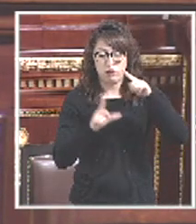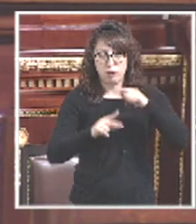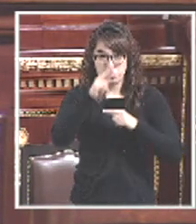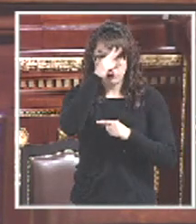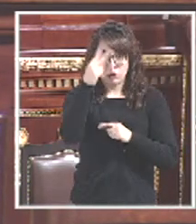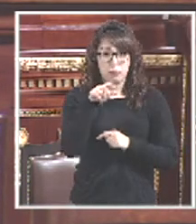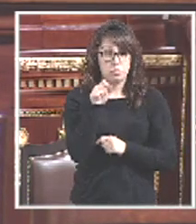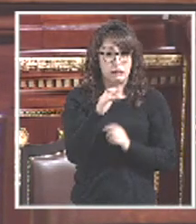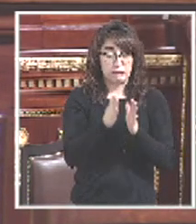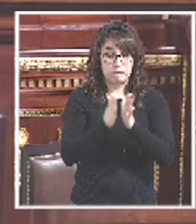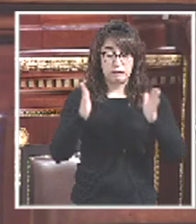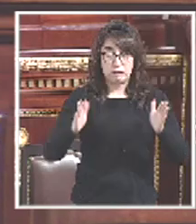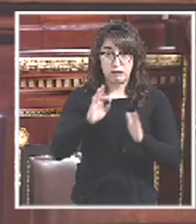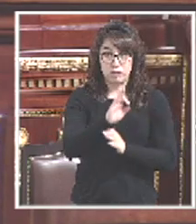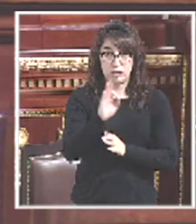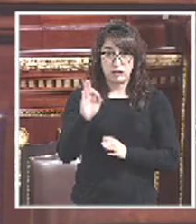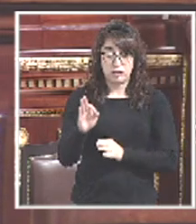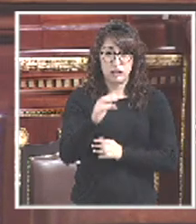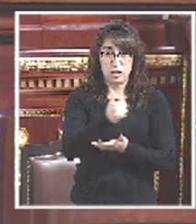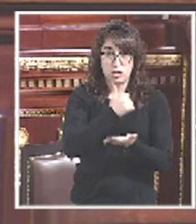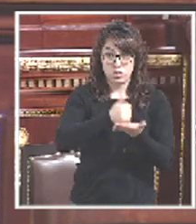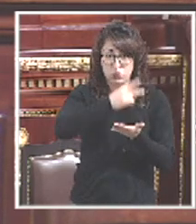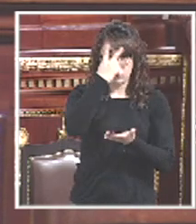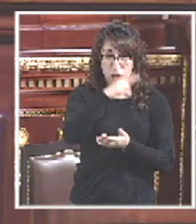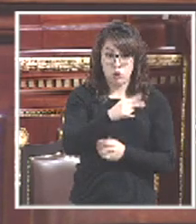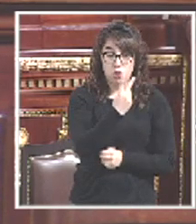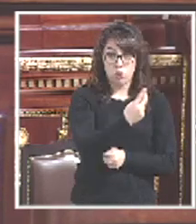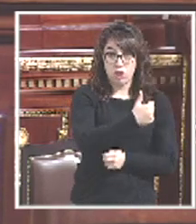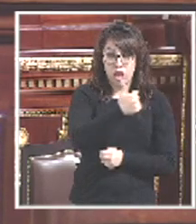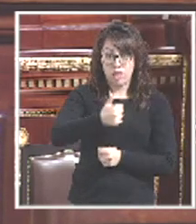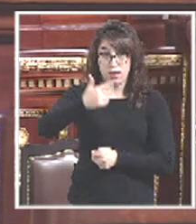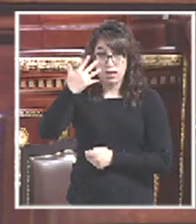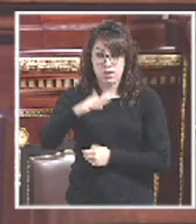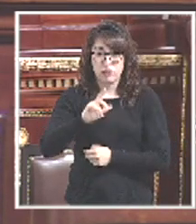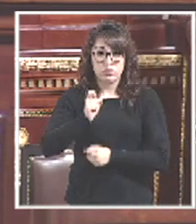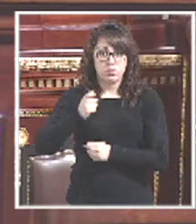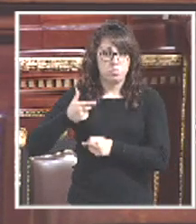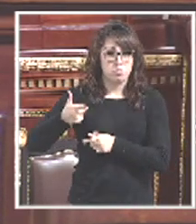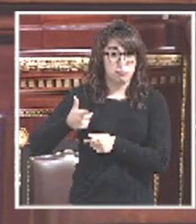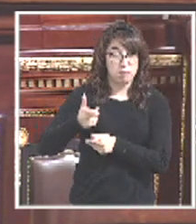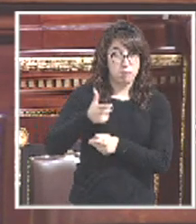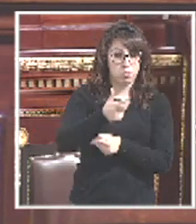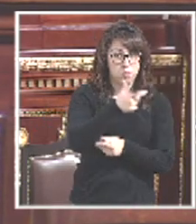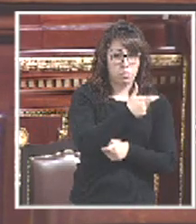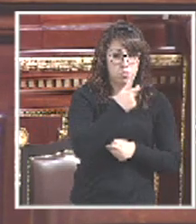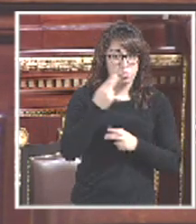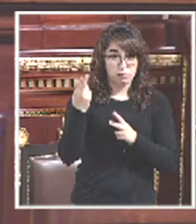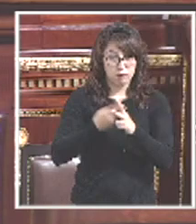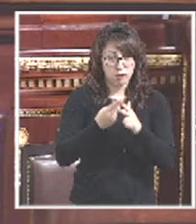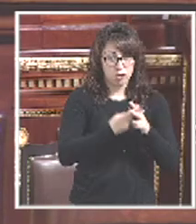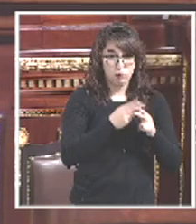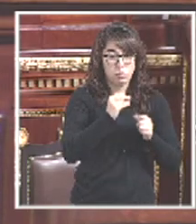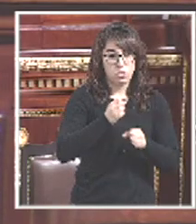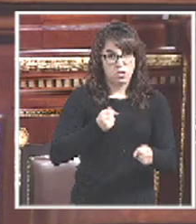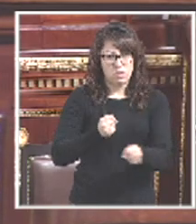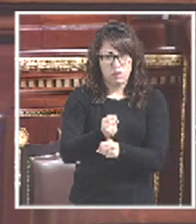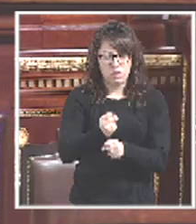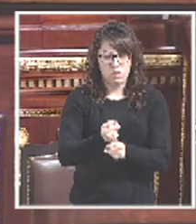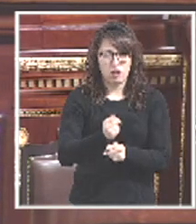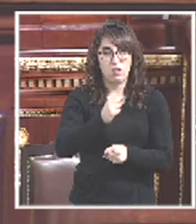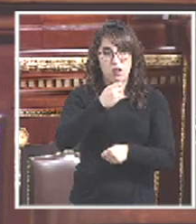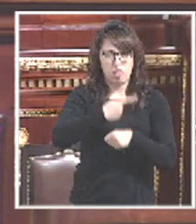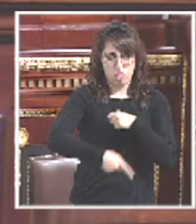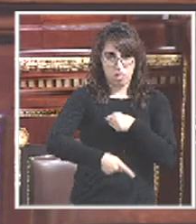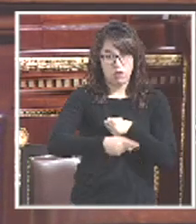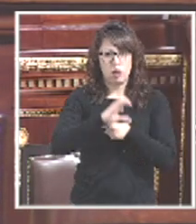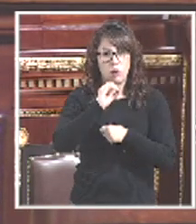periodo en la Ciudad de México, 2 de cada 10 delitos contra la vida y la integridad como homicidios, lesiones y